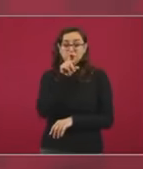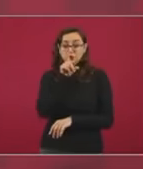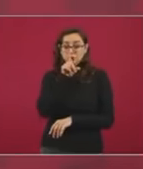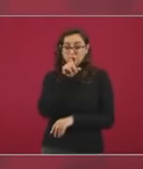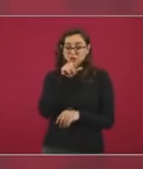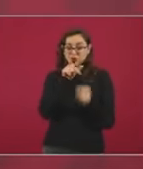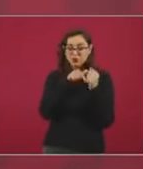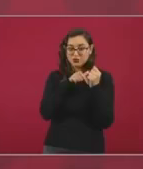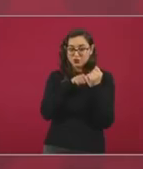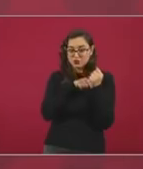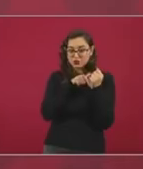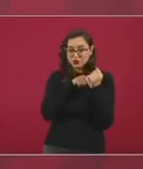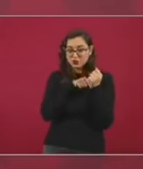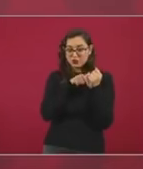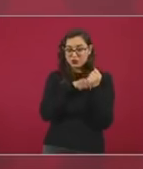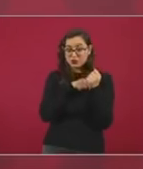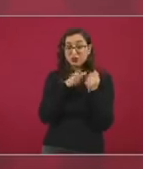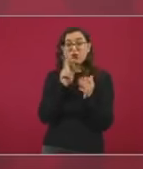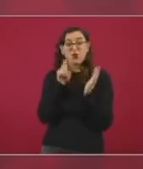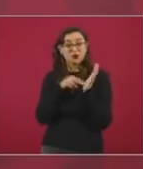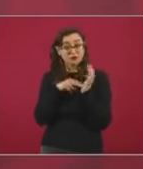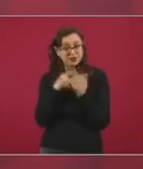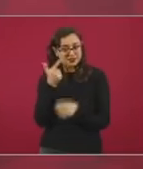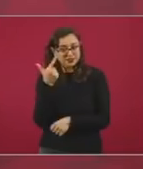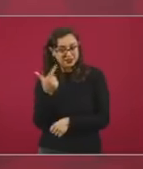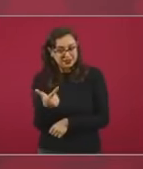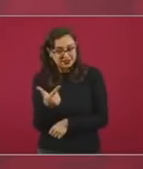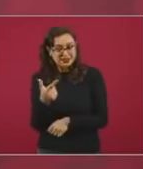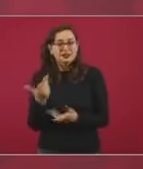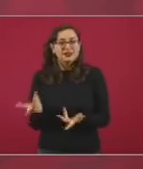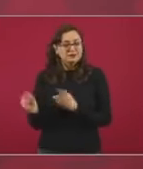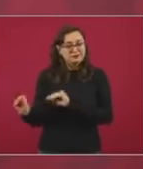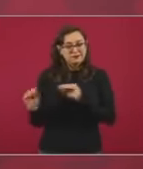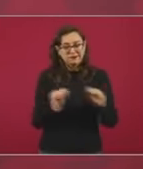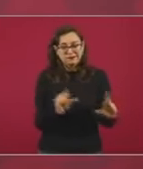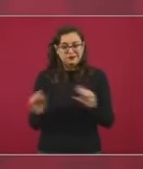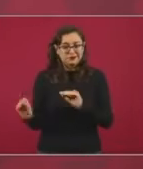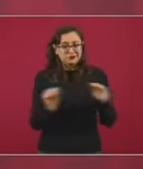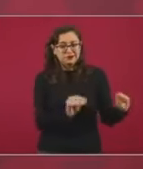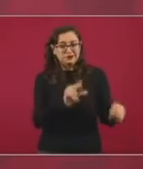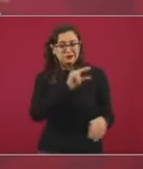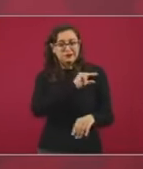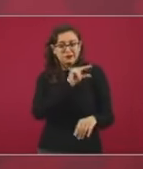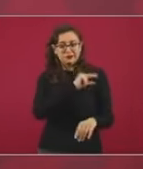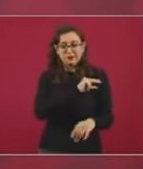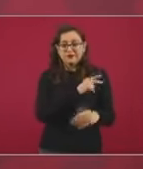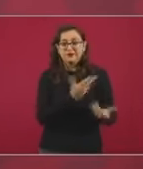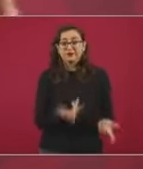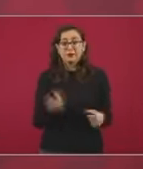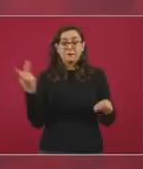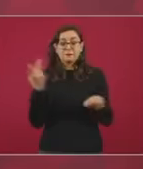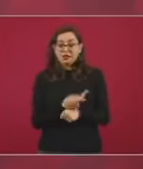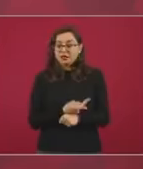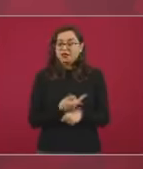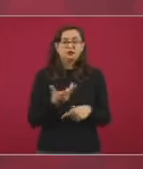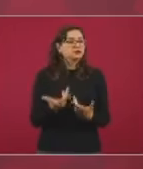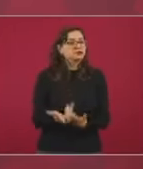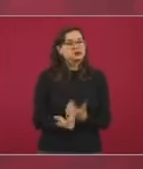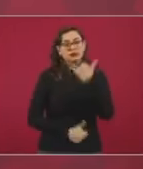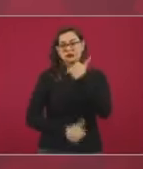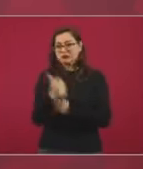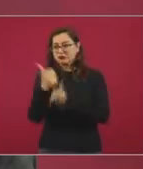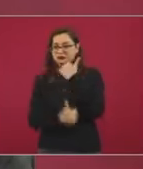casos pusieron en enorme vulnerabilidad al instituto frente a proveedores. Lo mismo en temas de infraestructura,